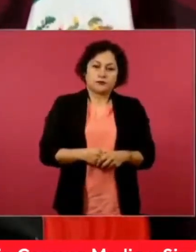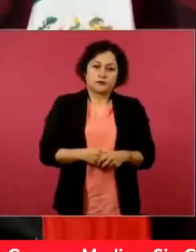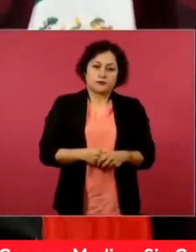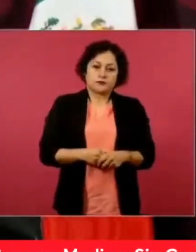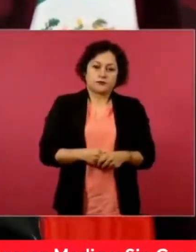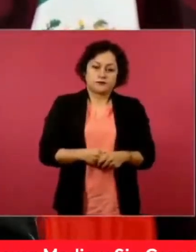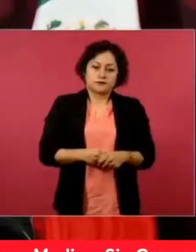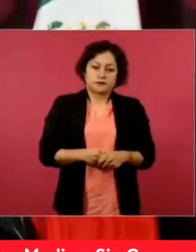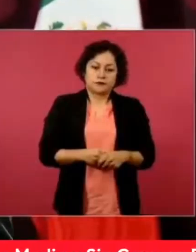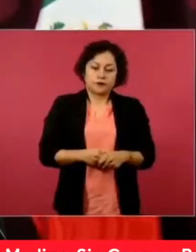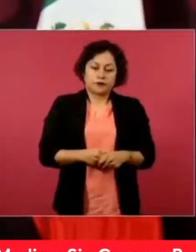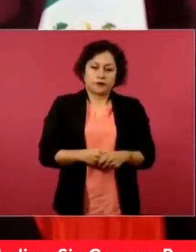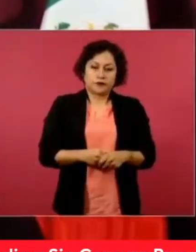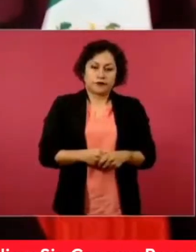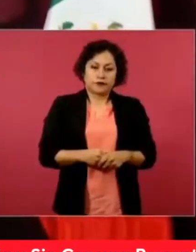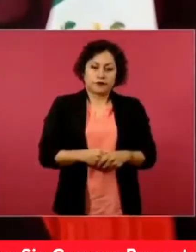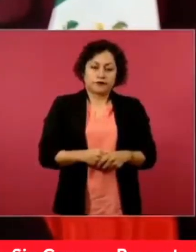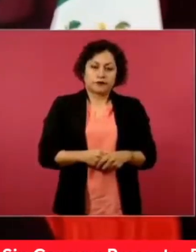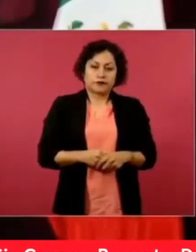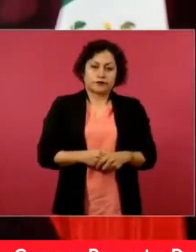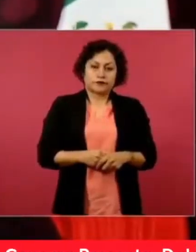y